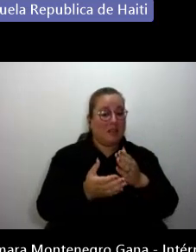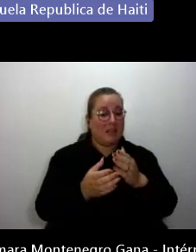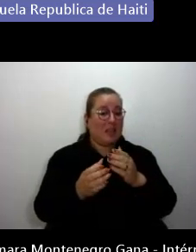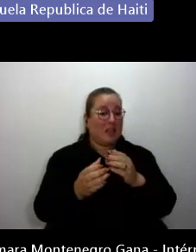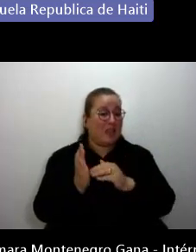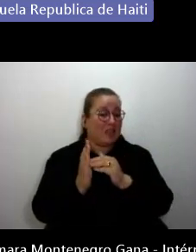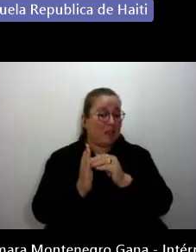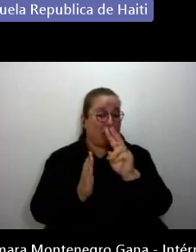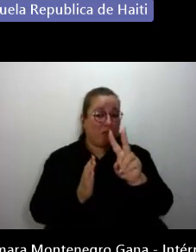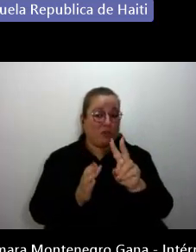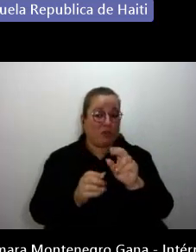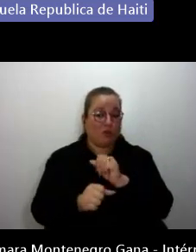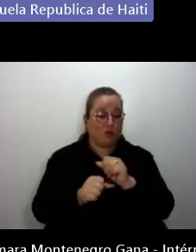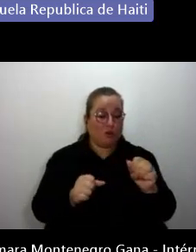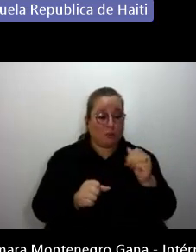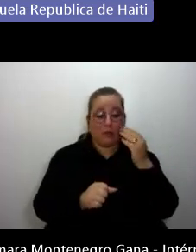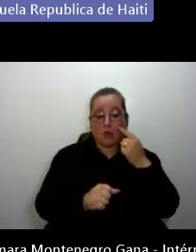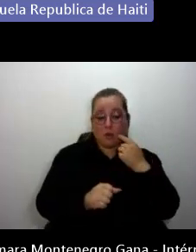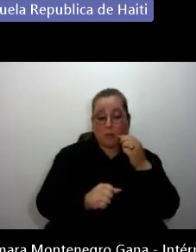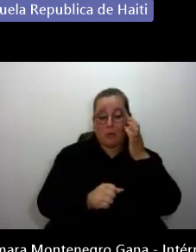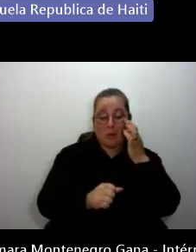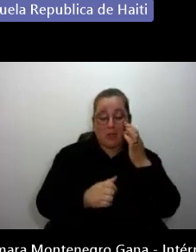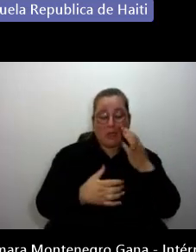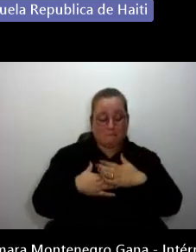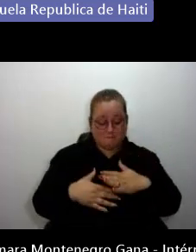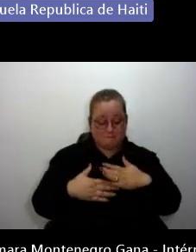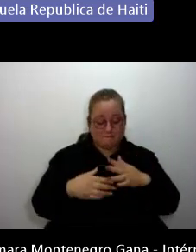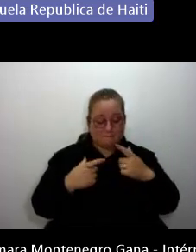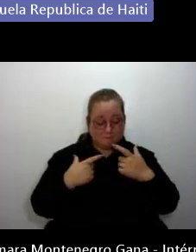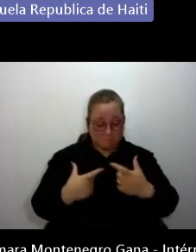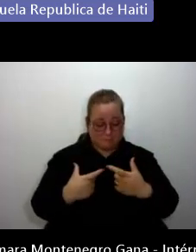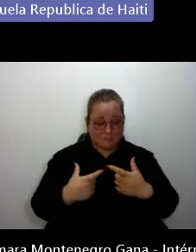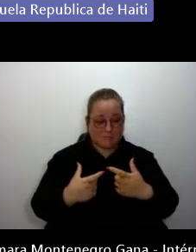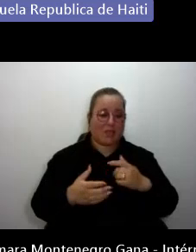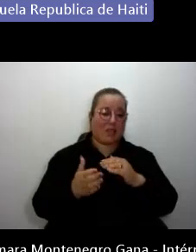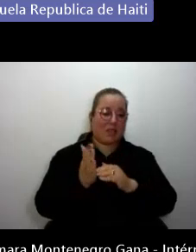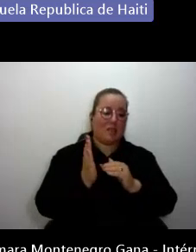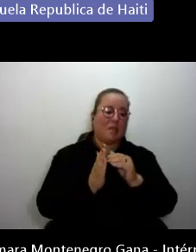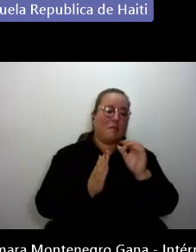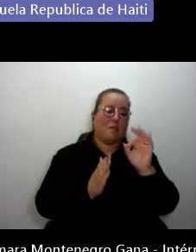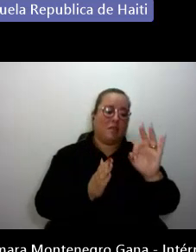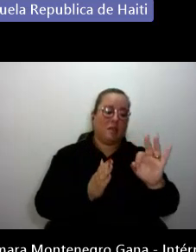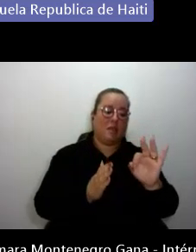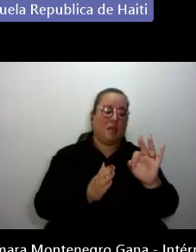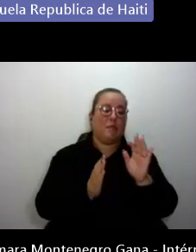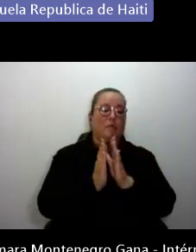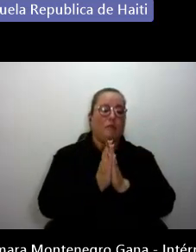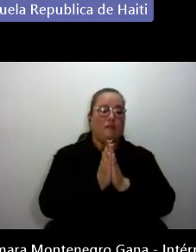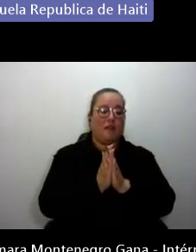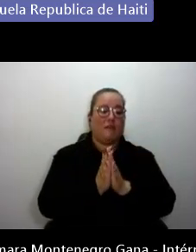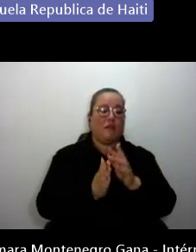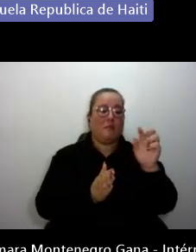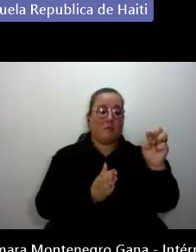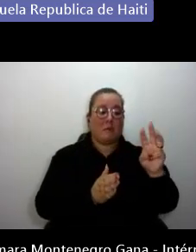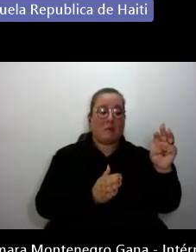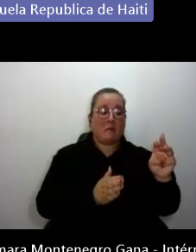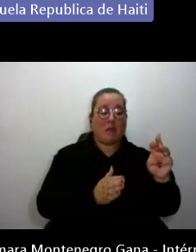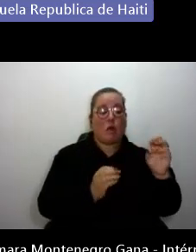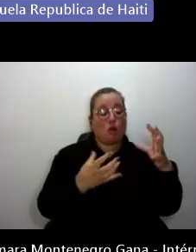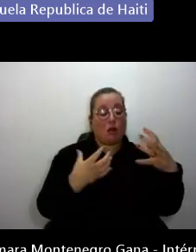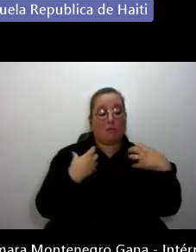tampoco que el niño o niña se regule, pasamos a la etapa 3, que aquí es cuando le pedimos al apoderado que asista al